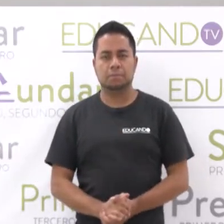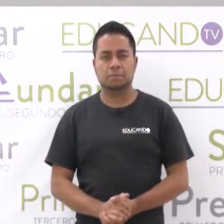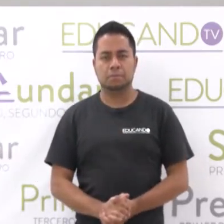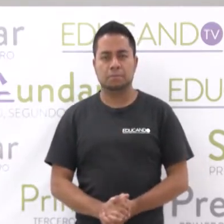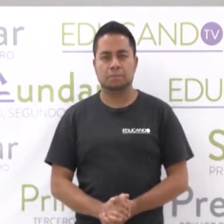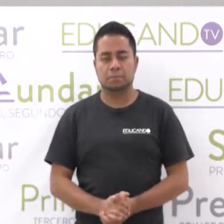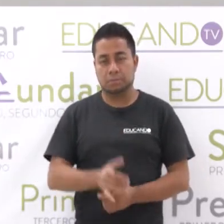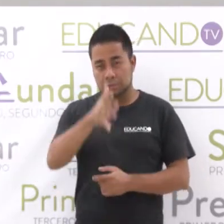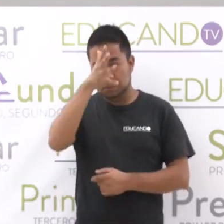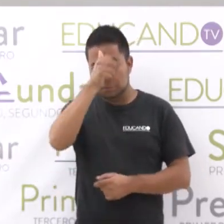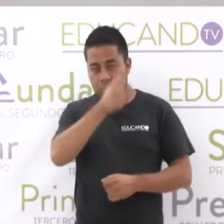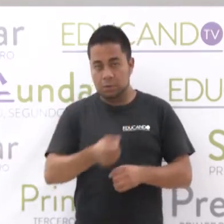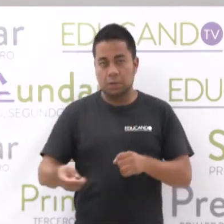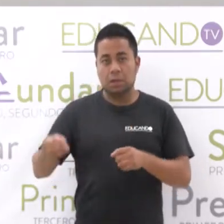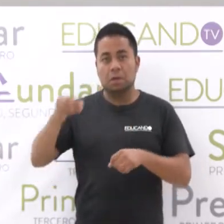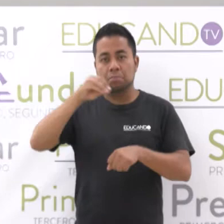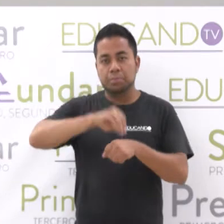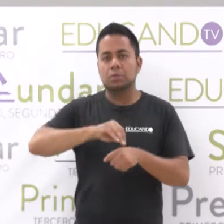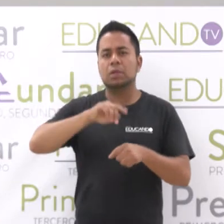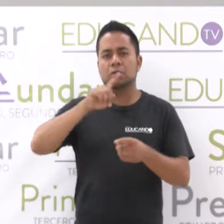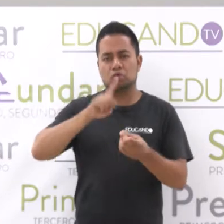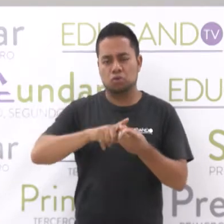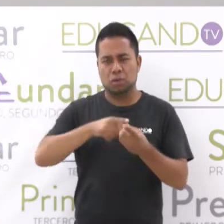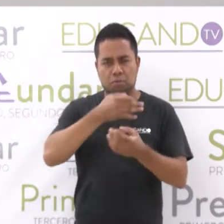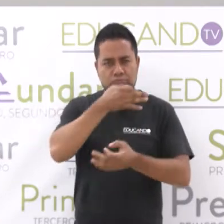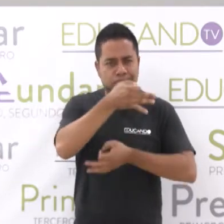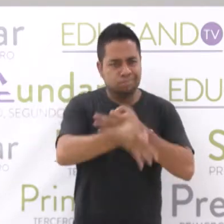¿Recuerdan en dónde se publican los reportajes?